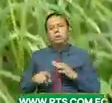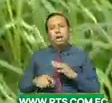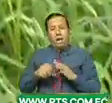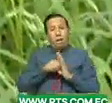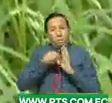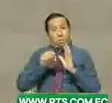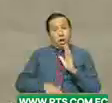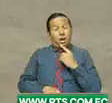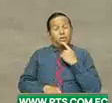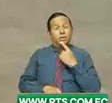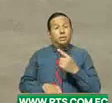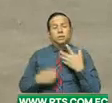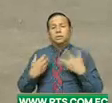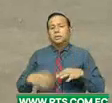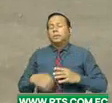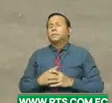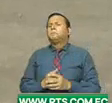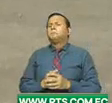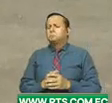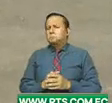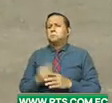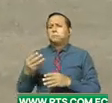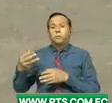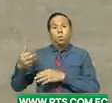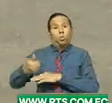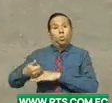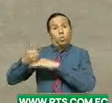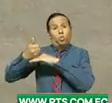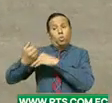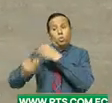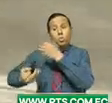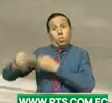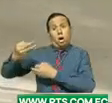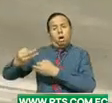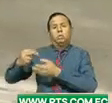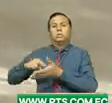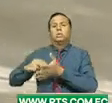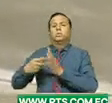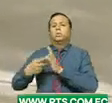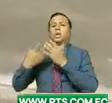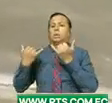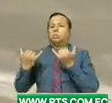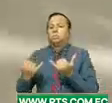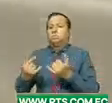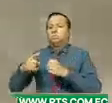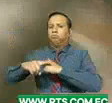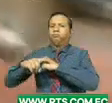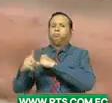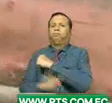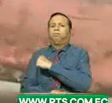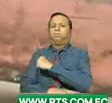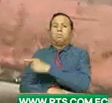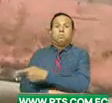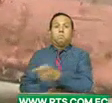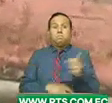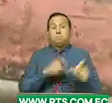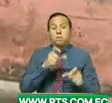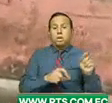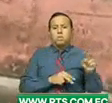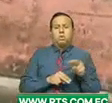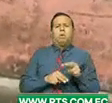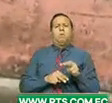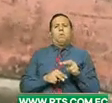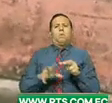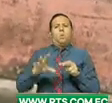encargado de llevar a cabo este proceso dice que con la sentencia se marca un antes y un después. Los animales son seres vivos y ahora se